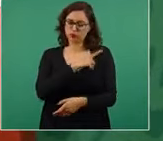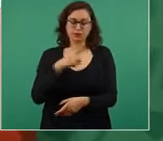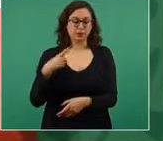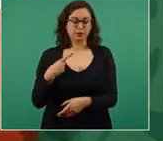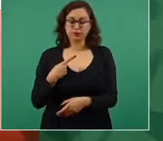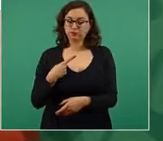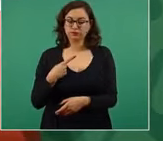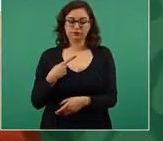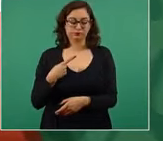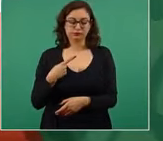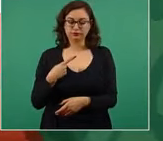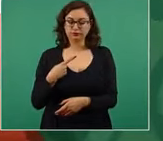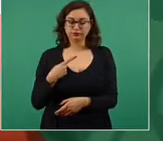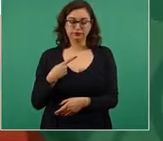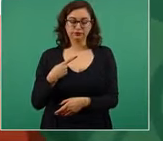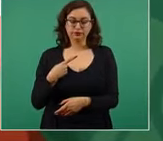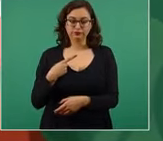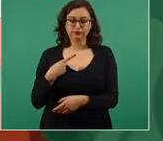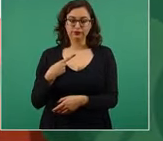porque es indebido.